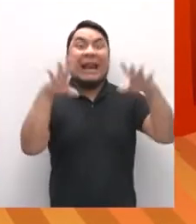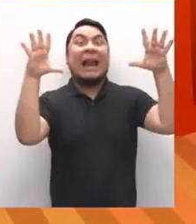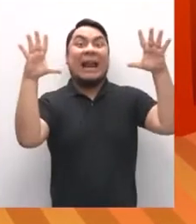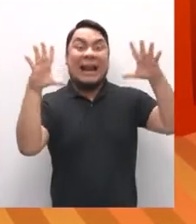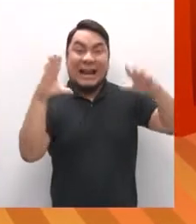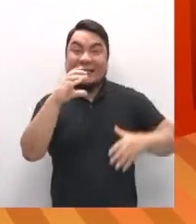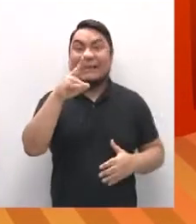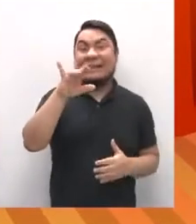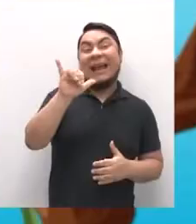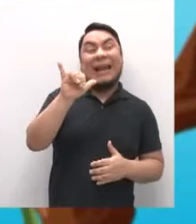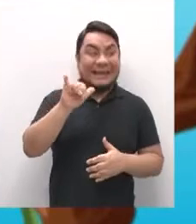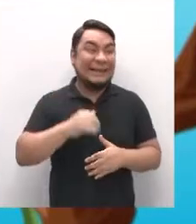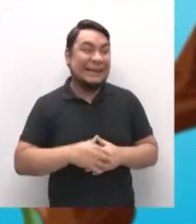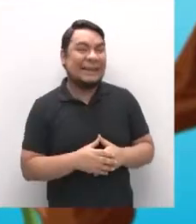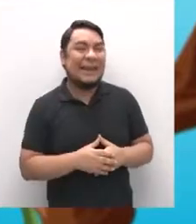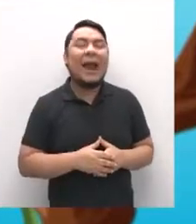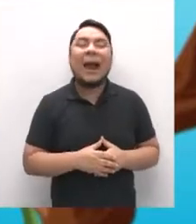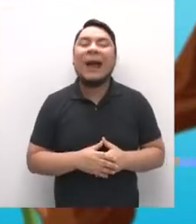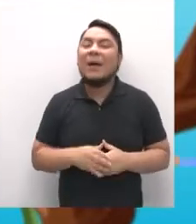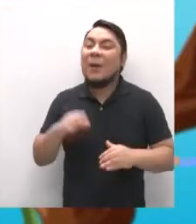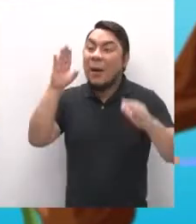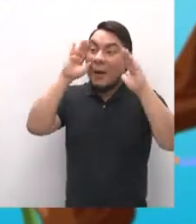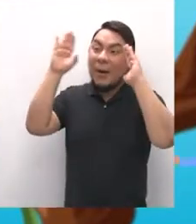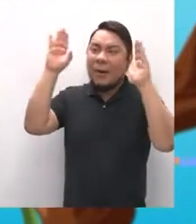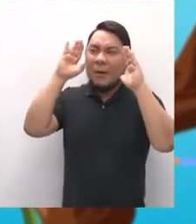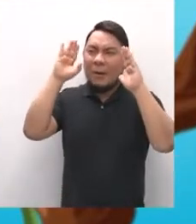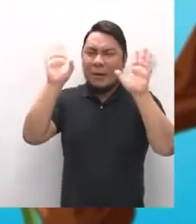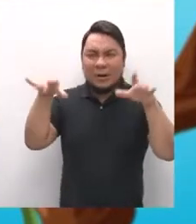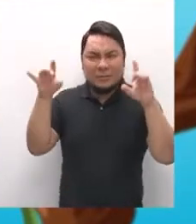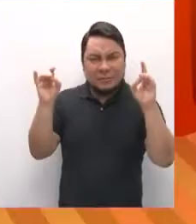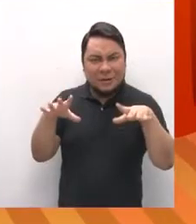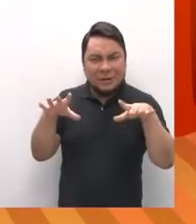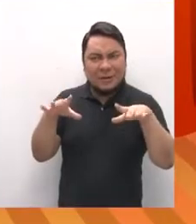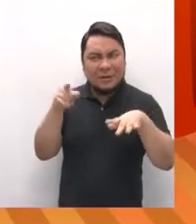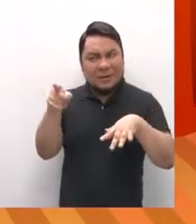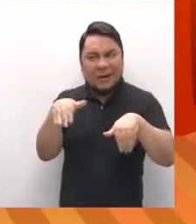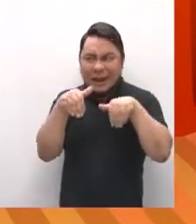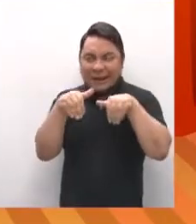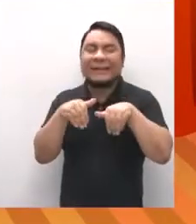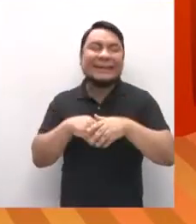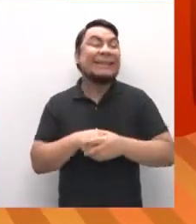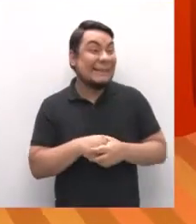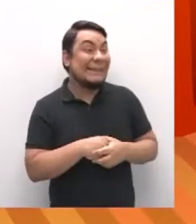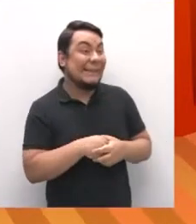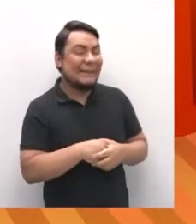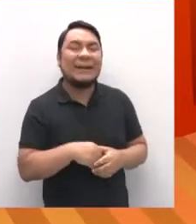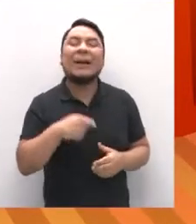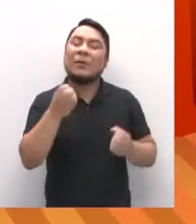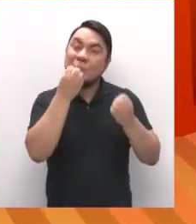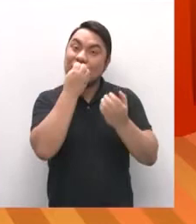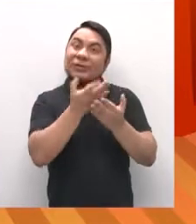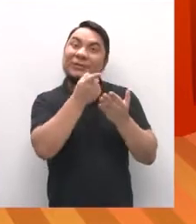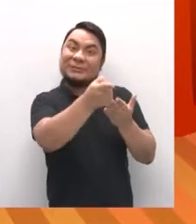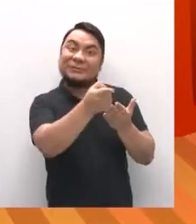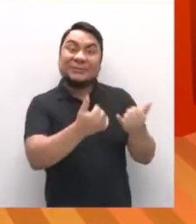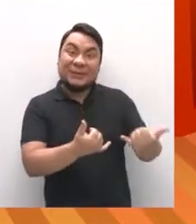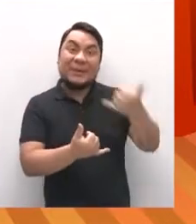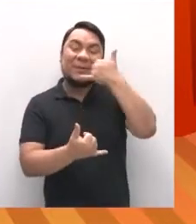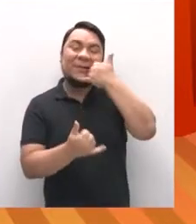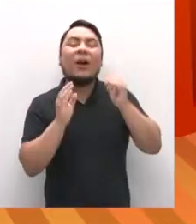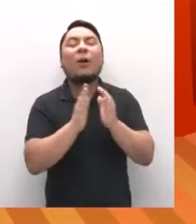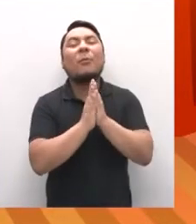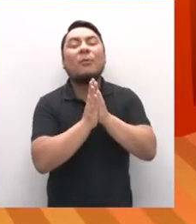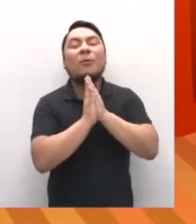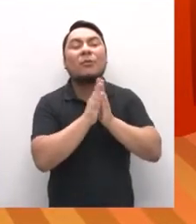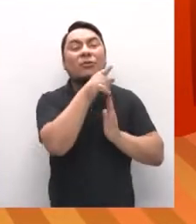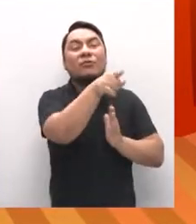Didi. ¡Pues hola, Chancay! ¿Dini? ¡Qué bueno que llamaste, Martina! Por favor, elige